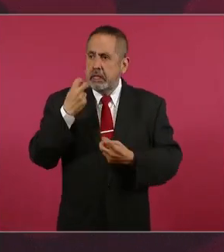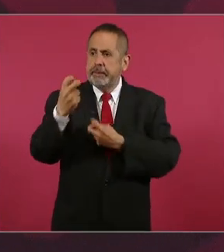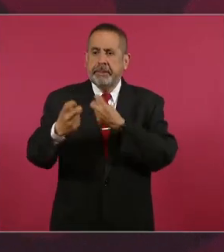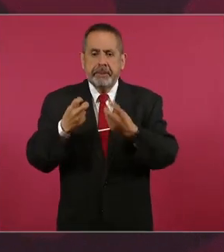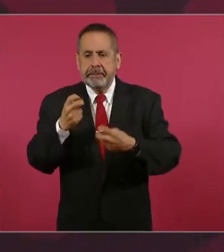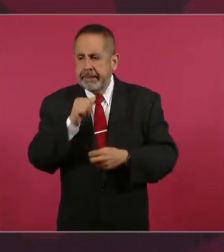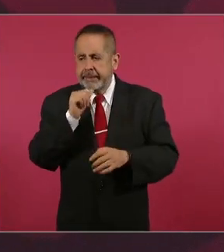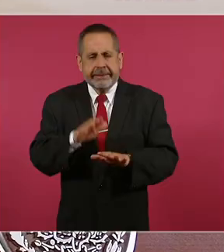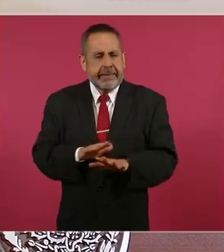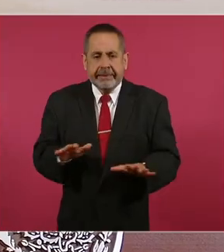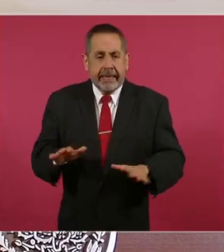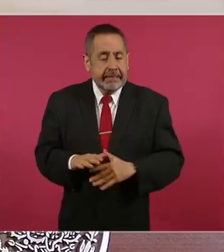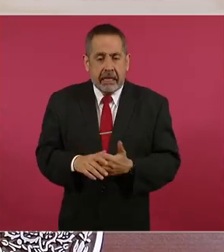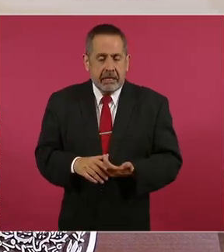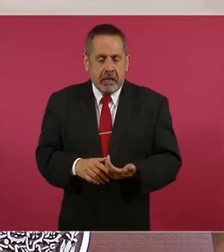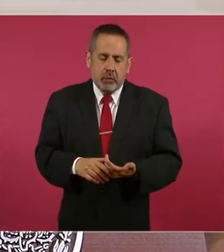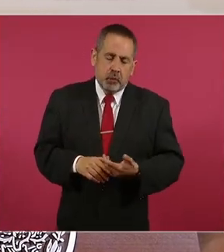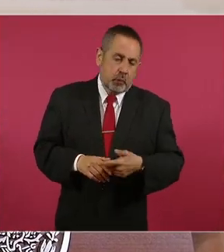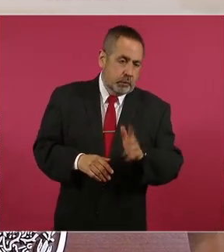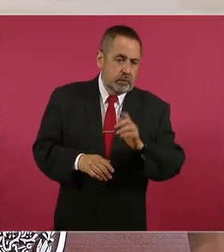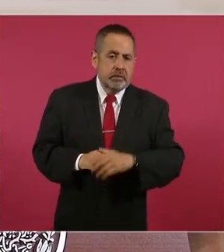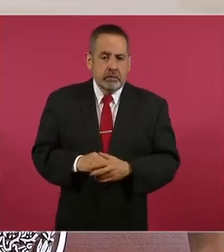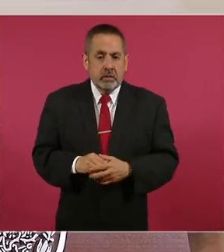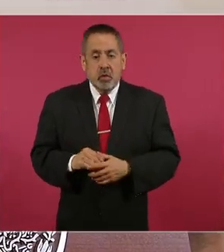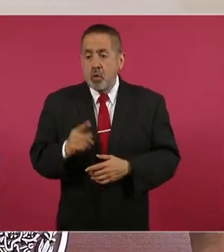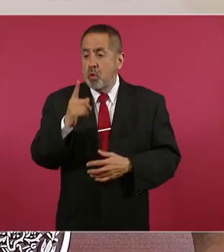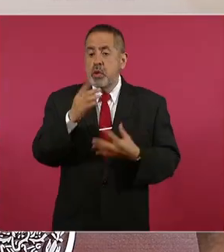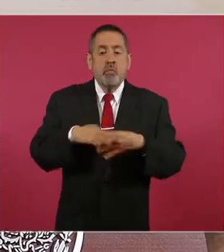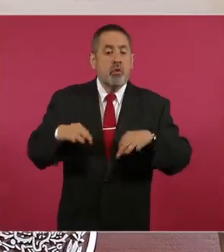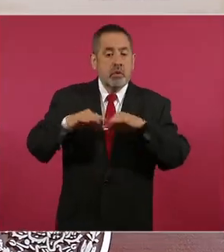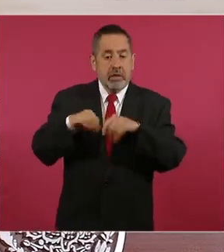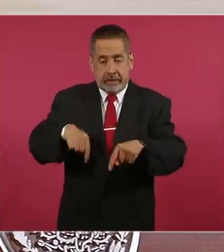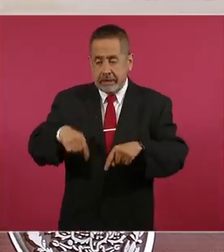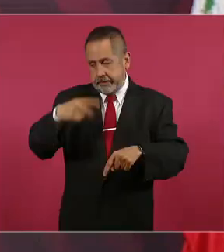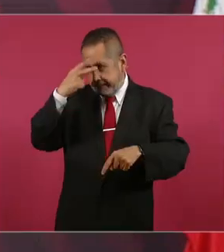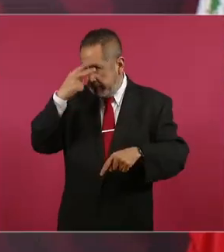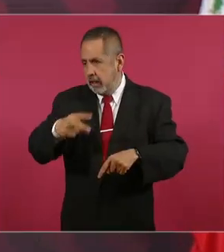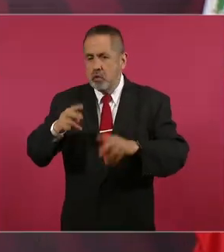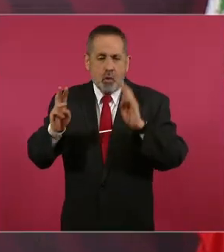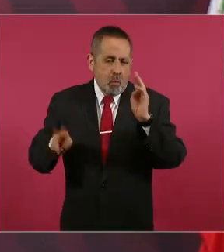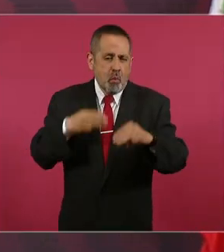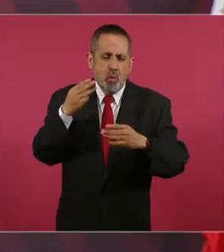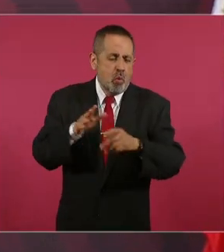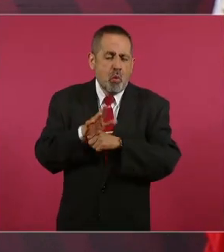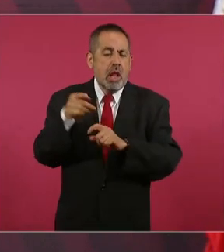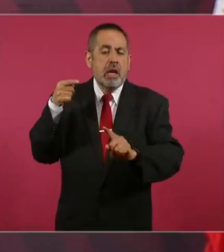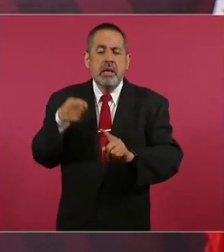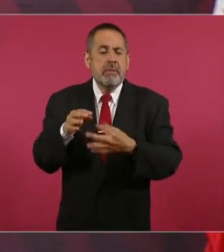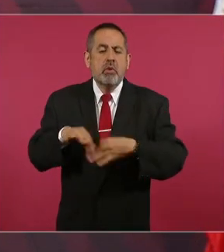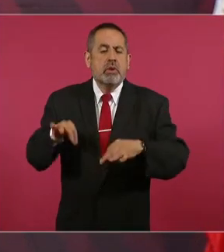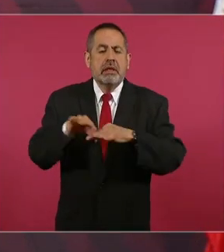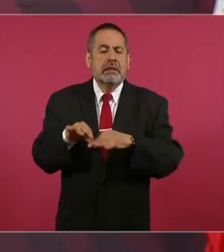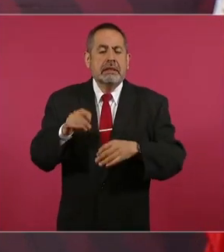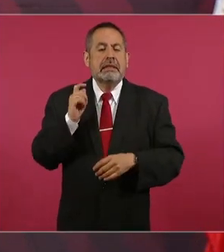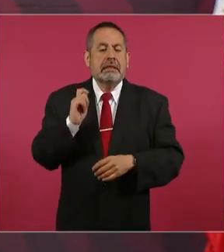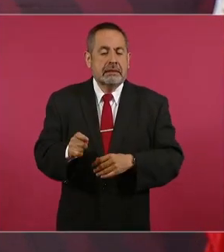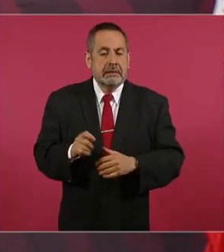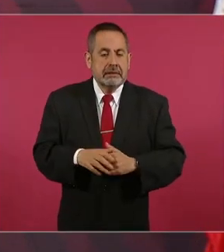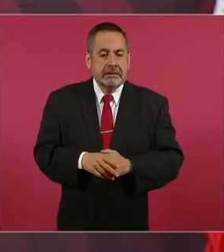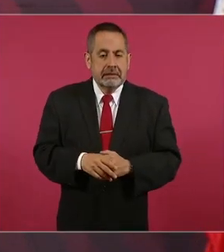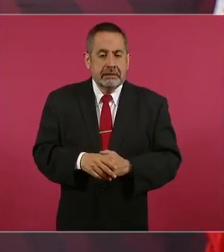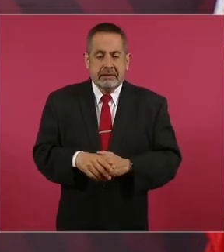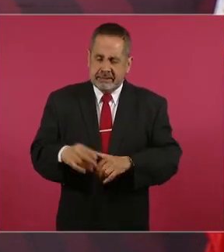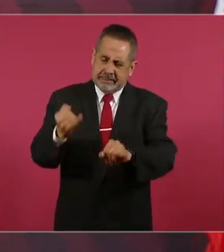Una de las cosas más importantes para la vida pública en México y en el mundo en los últimos tiempos fue